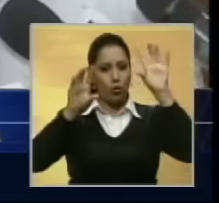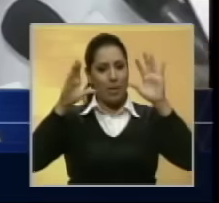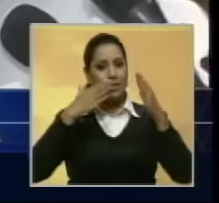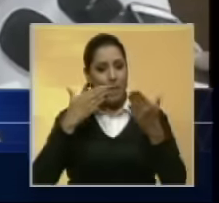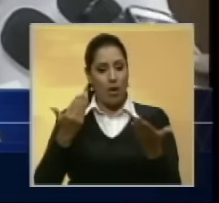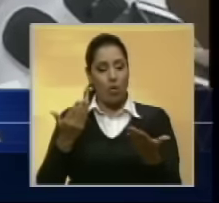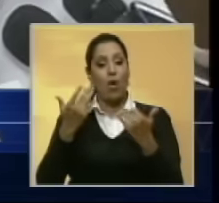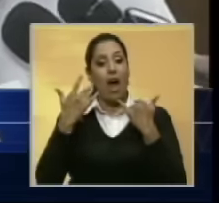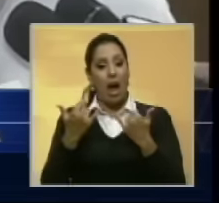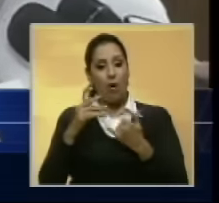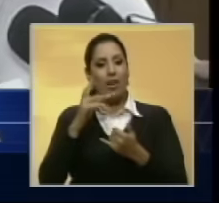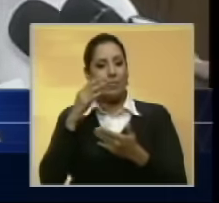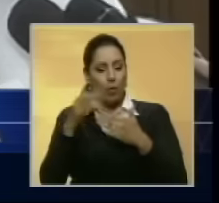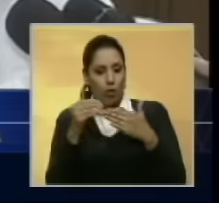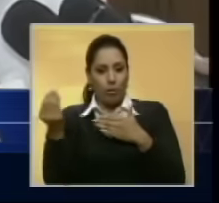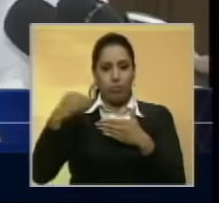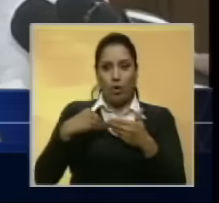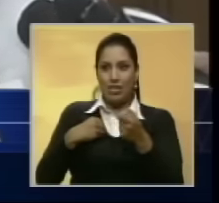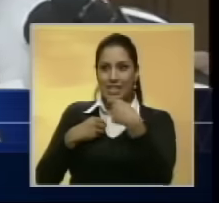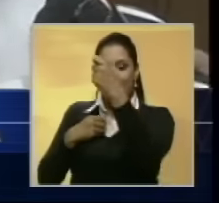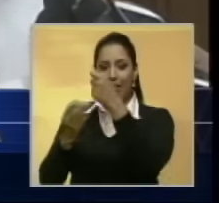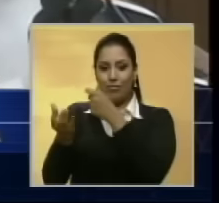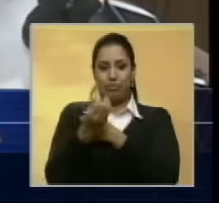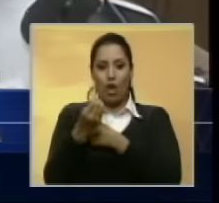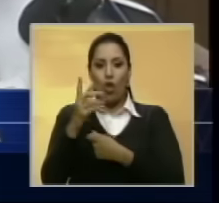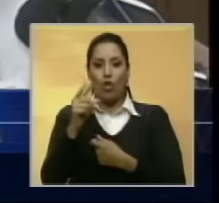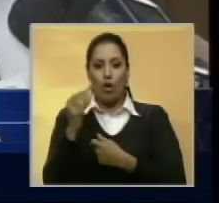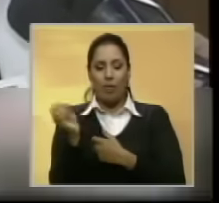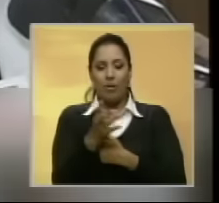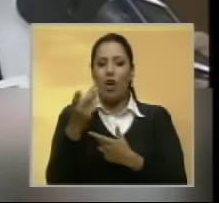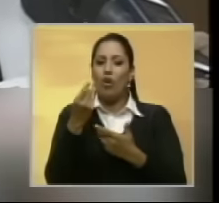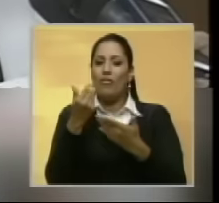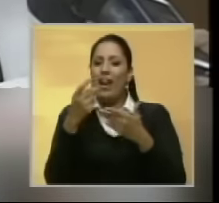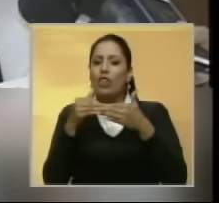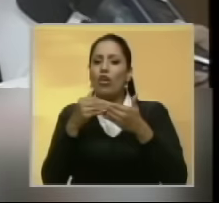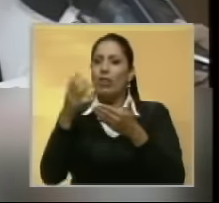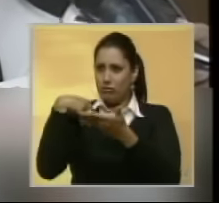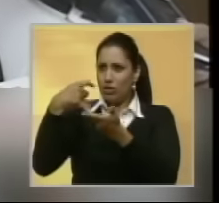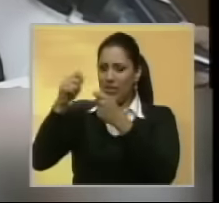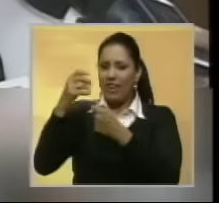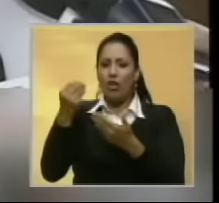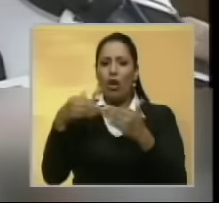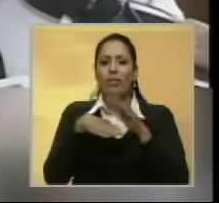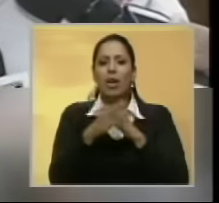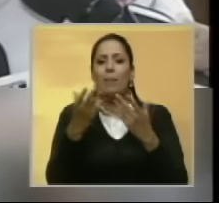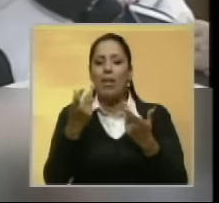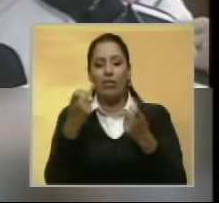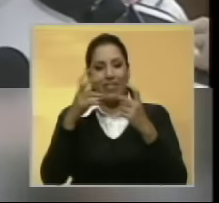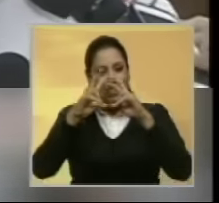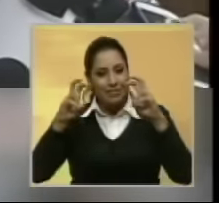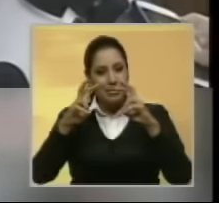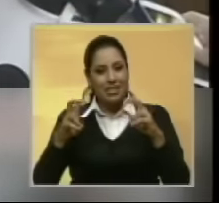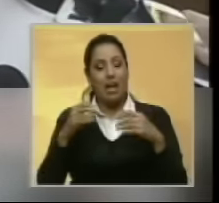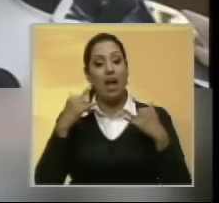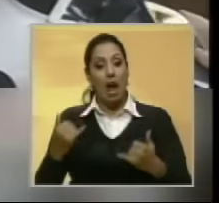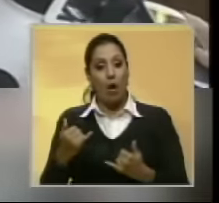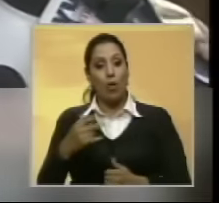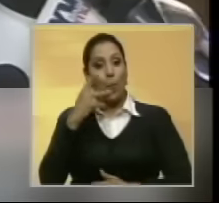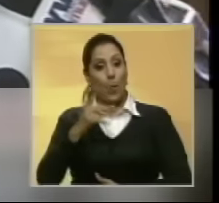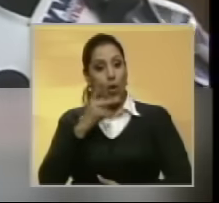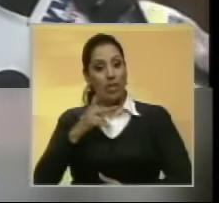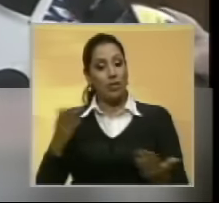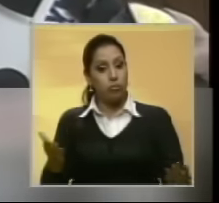la acupuntura de divisa, pues, que se llama hacia dónde dirigimos la divisa. Aseguró que gracias a las políticas